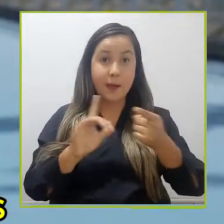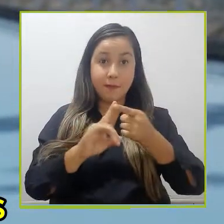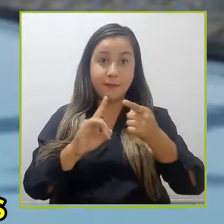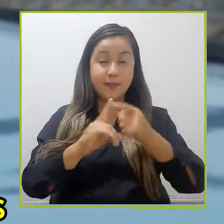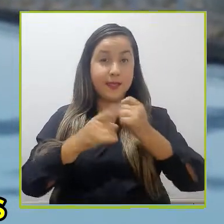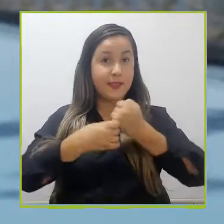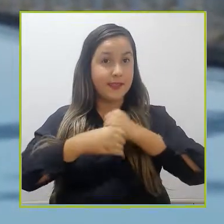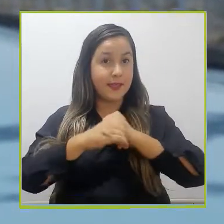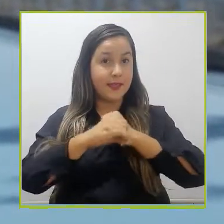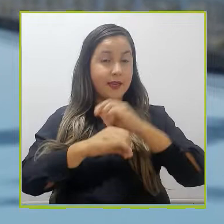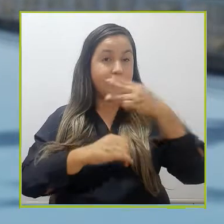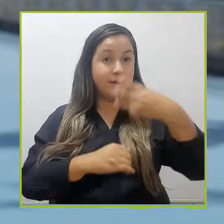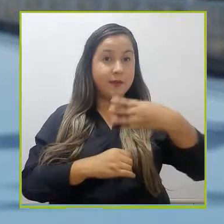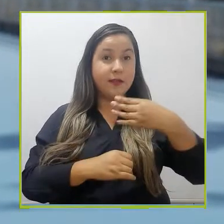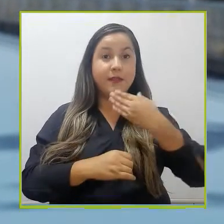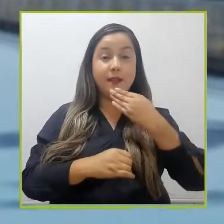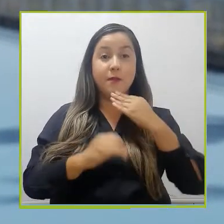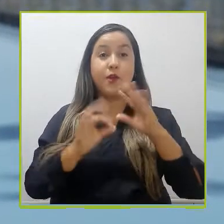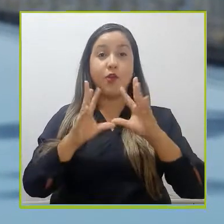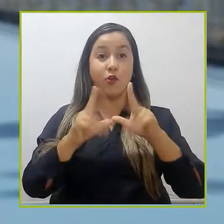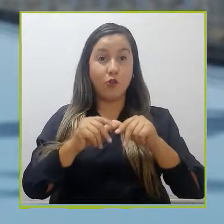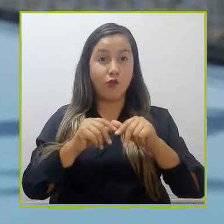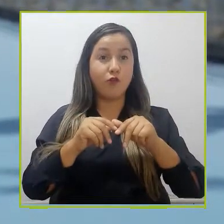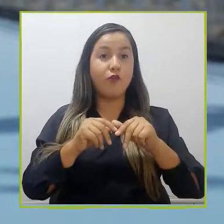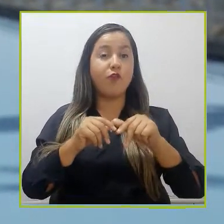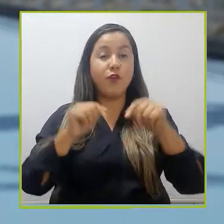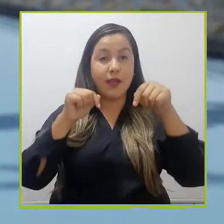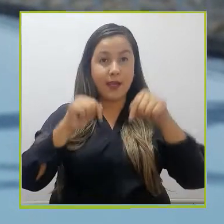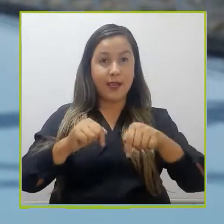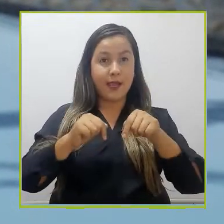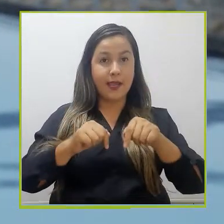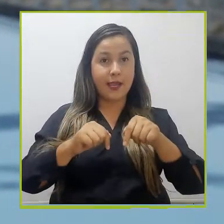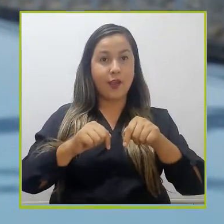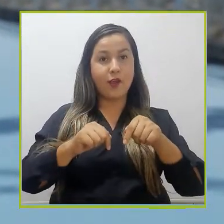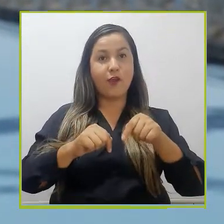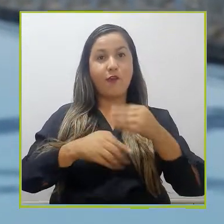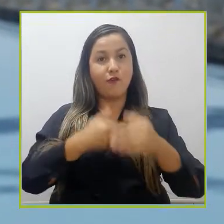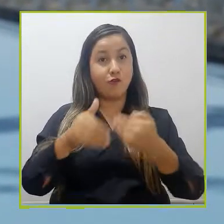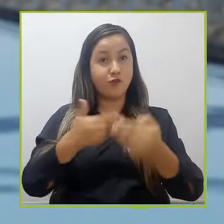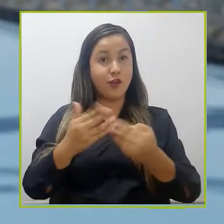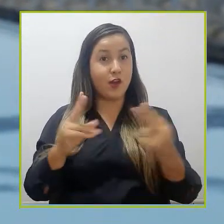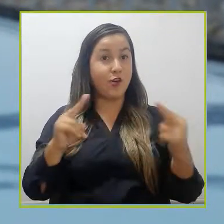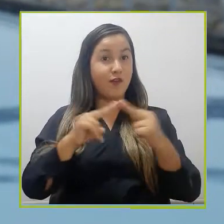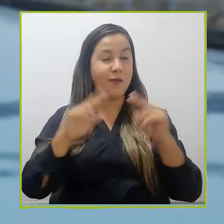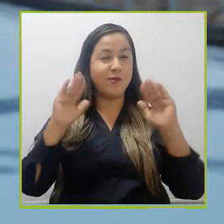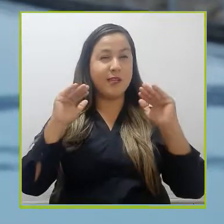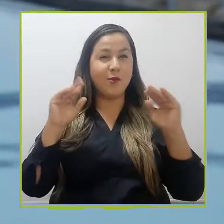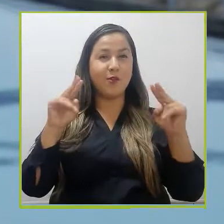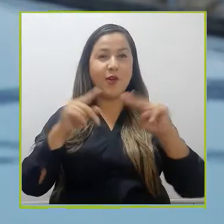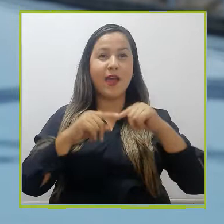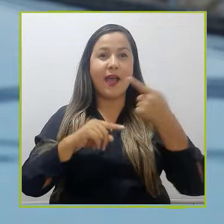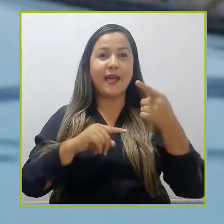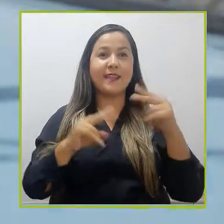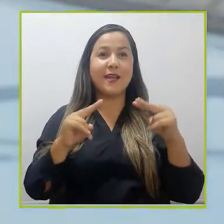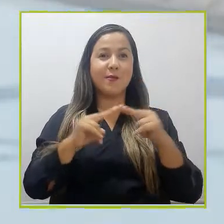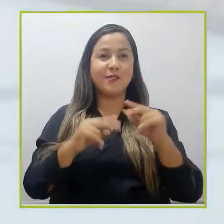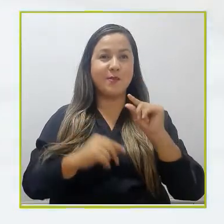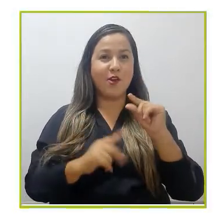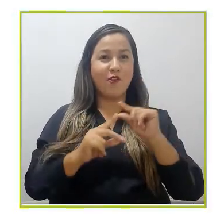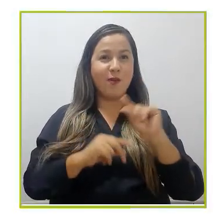talleres municipales y también de los clubes que funcionan acá en el patinódromo municipal. Nos vemos, saludos y hasta la próxima.